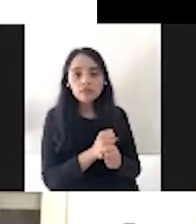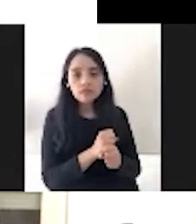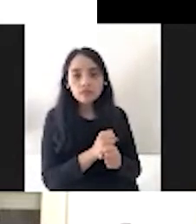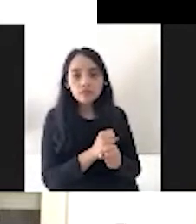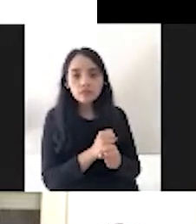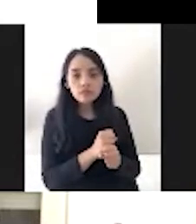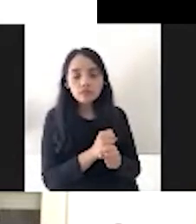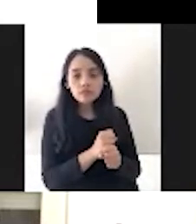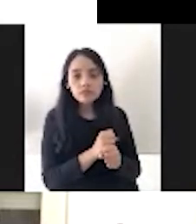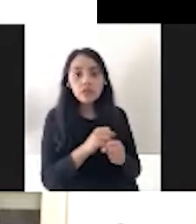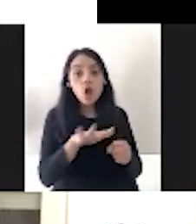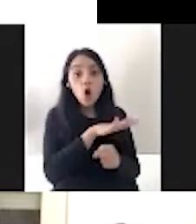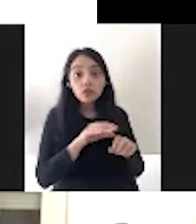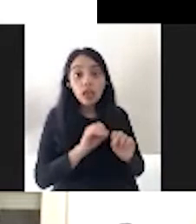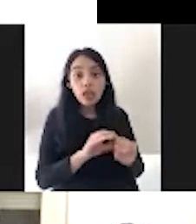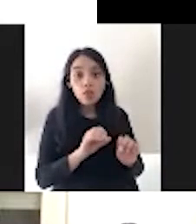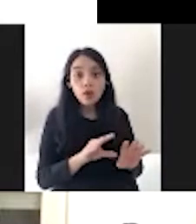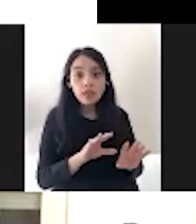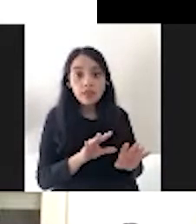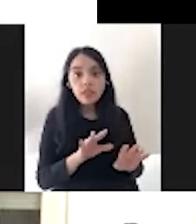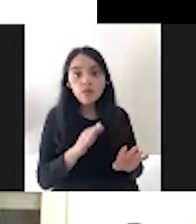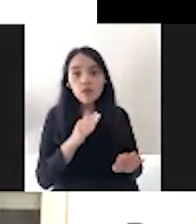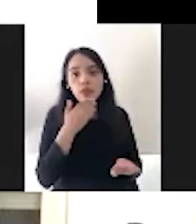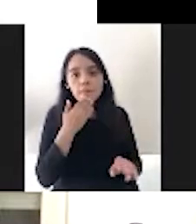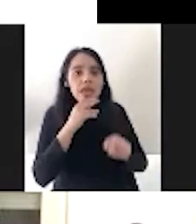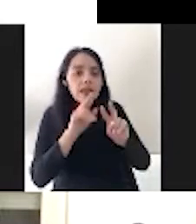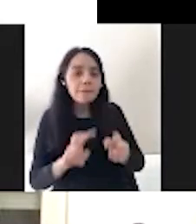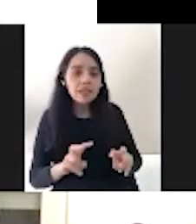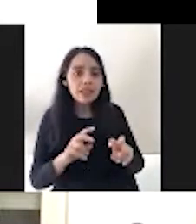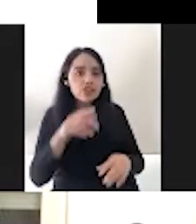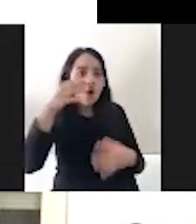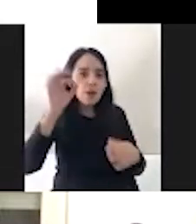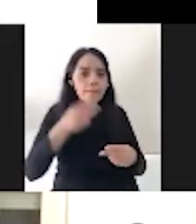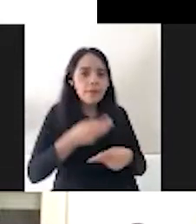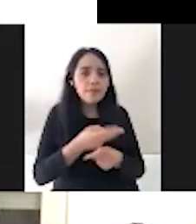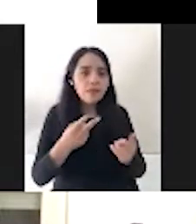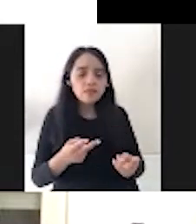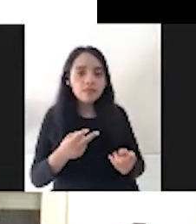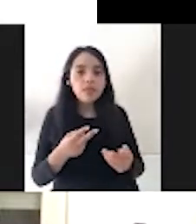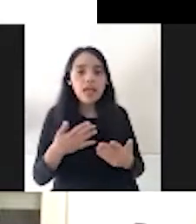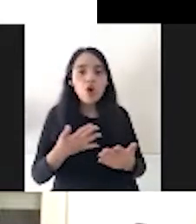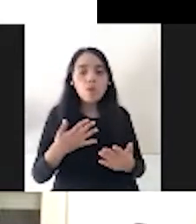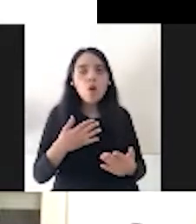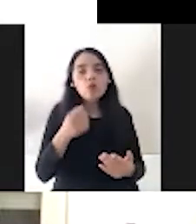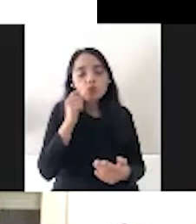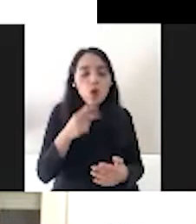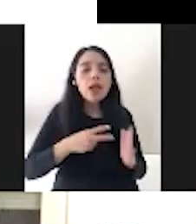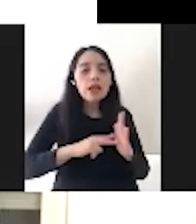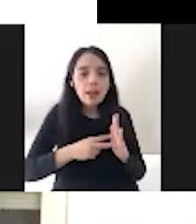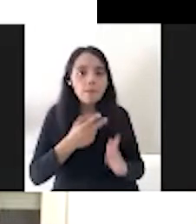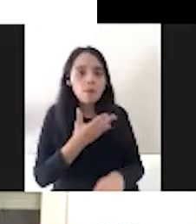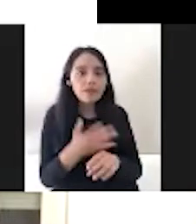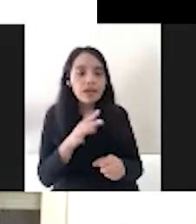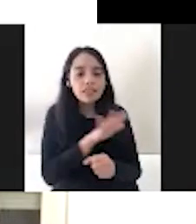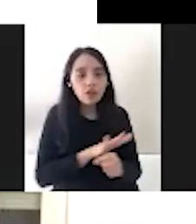el ámbito educativo, ¿no?, en estudios, investigaciones, en paper, sobre cuáles eran las problemáticas que se estaban dando,